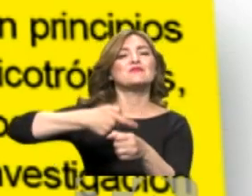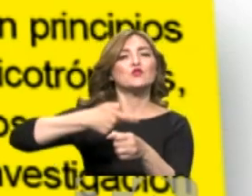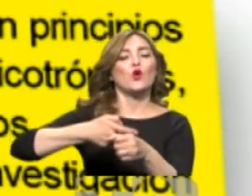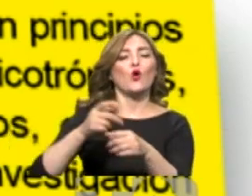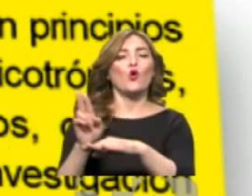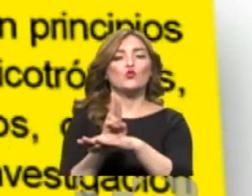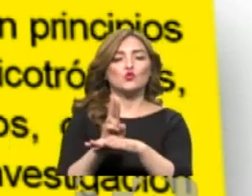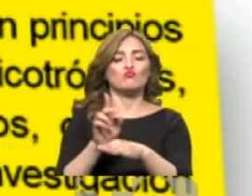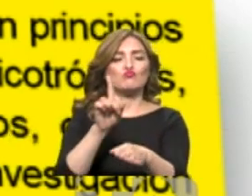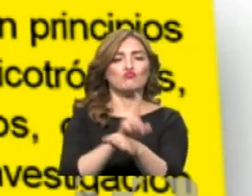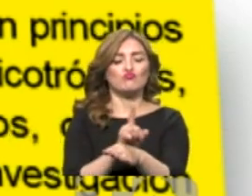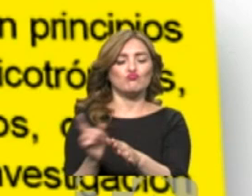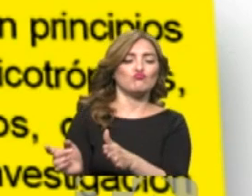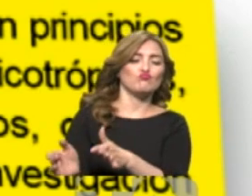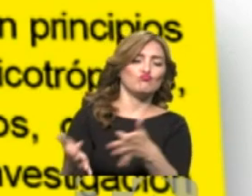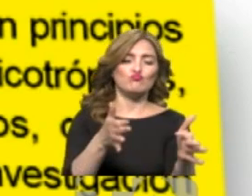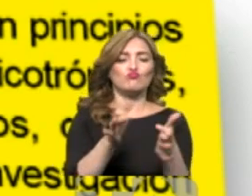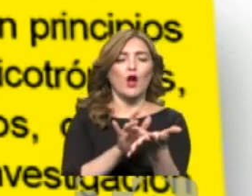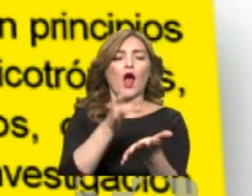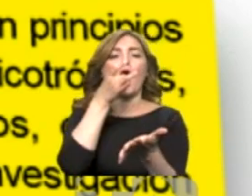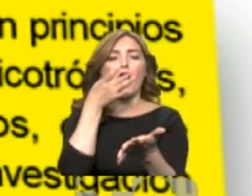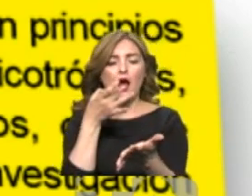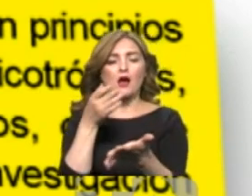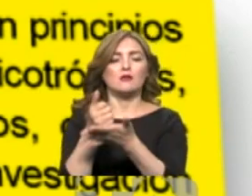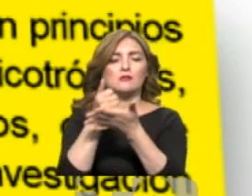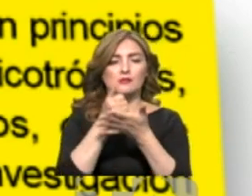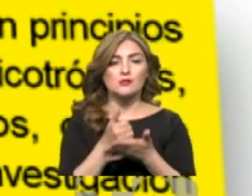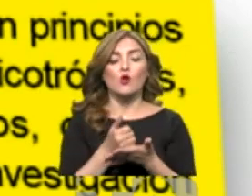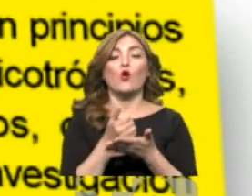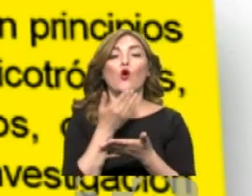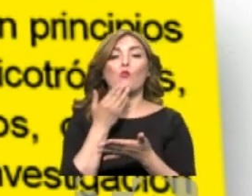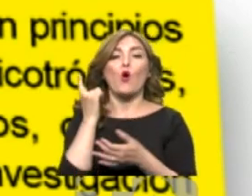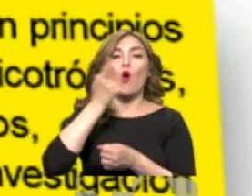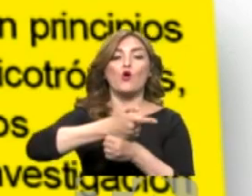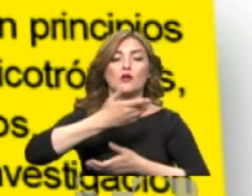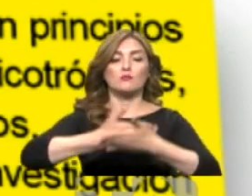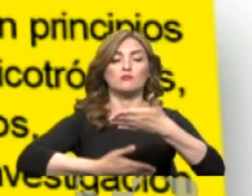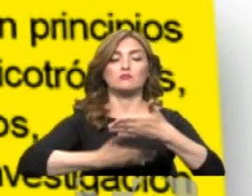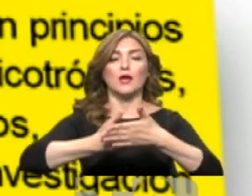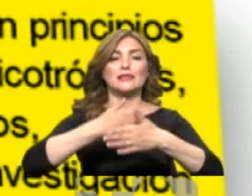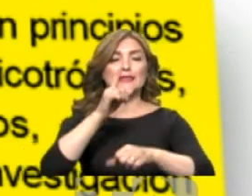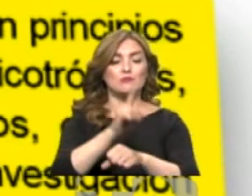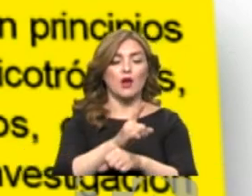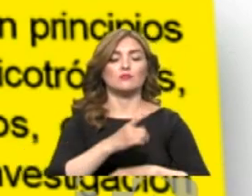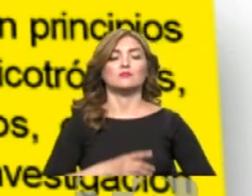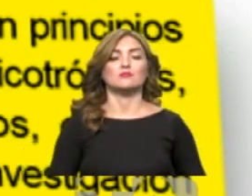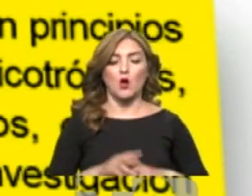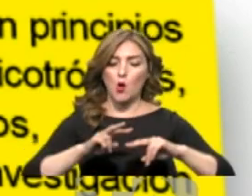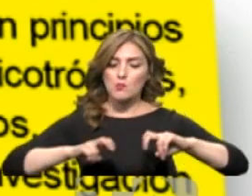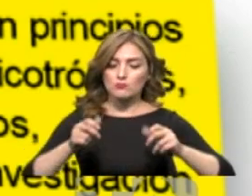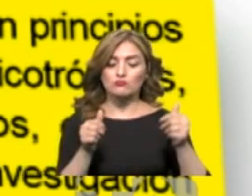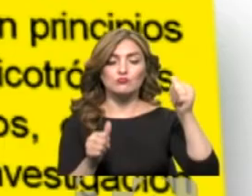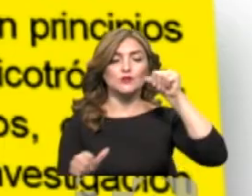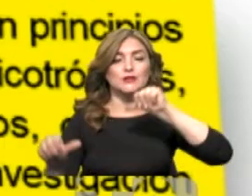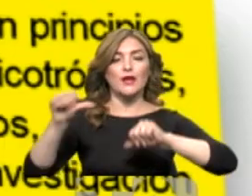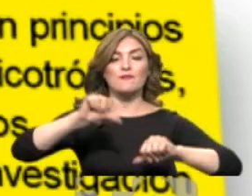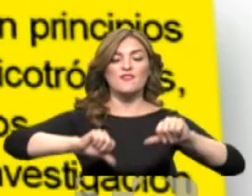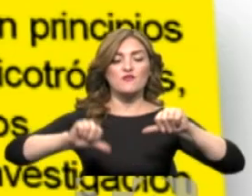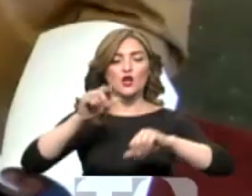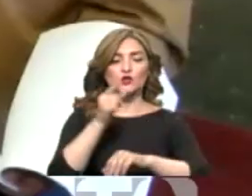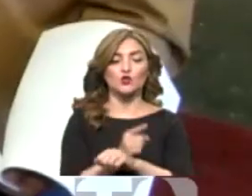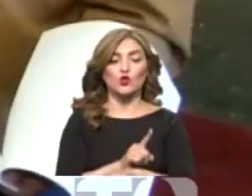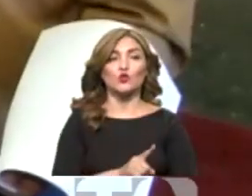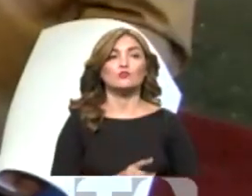exclusivamente para la producción de medicamentos que se expenderán bajo prescripción médica y para investigación